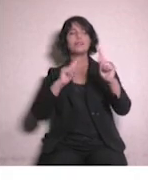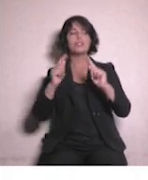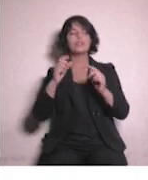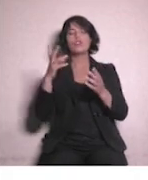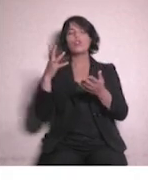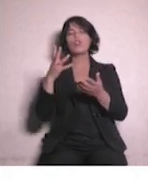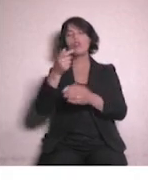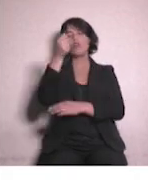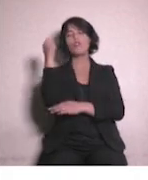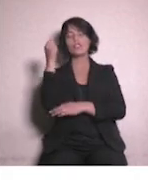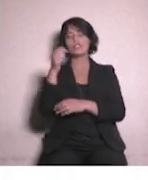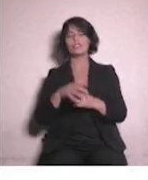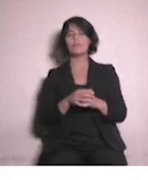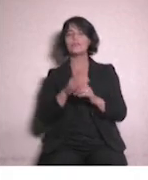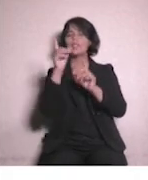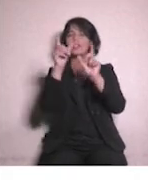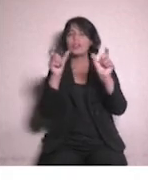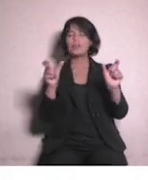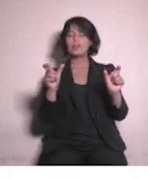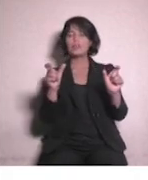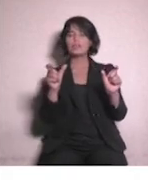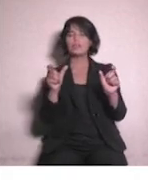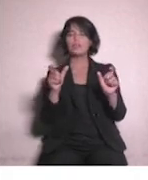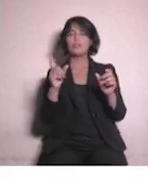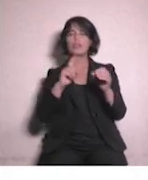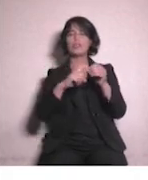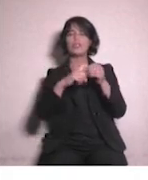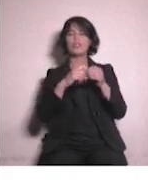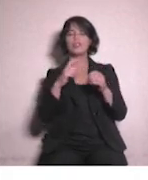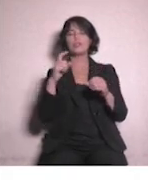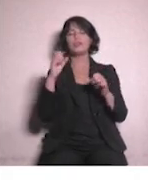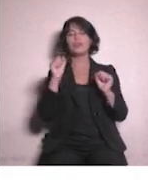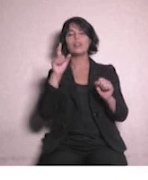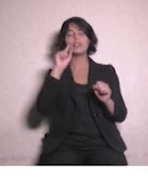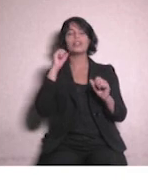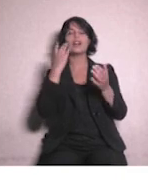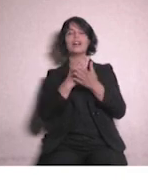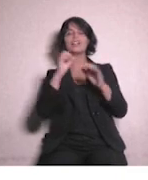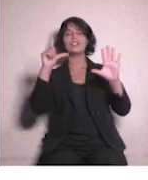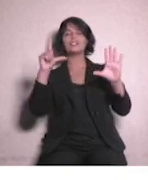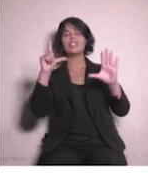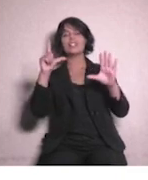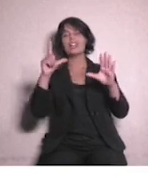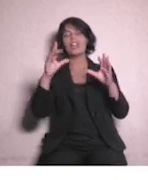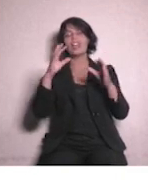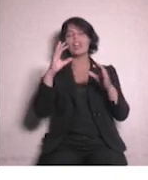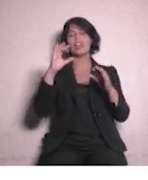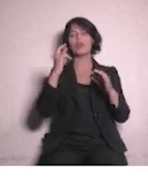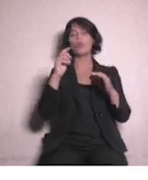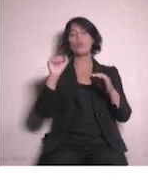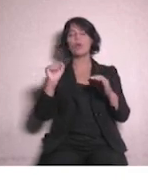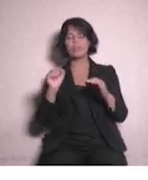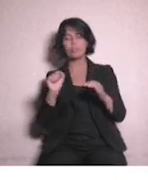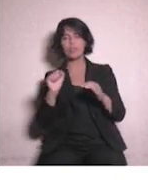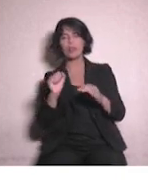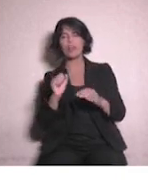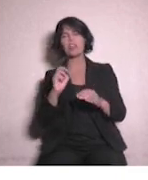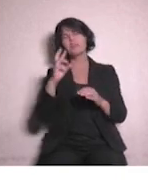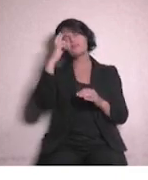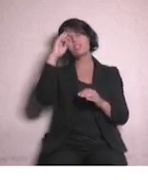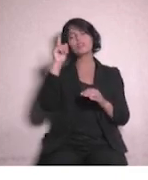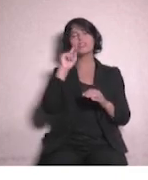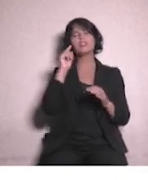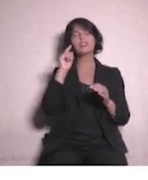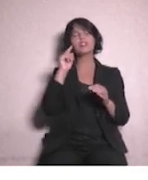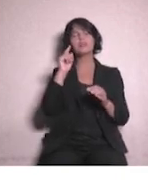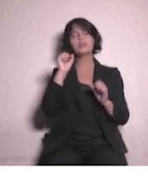Los afiliados pueden llegar a tener hasta 7 cuentas en la AFP. es raro que tengan las siete, pero